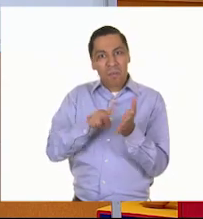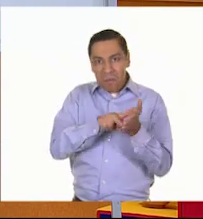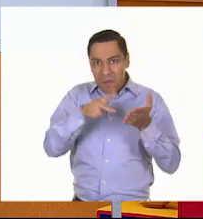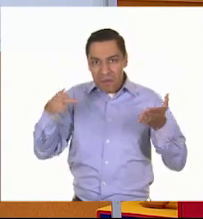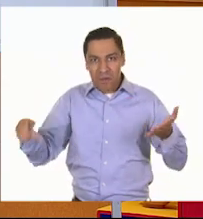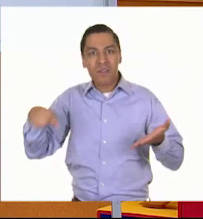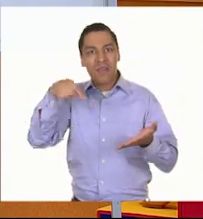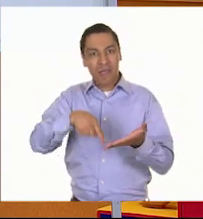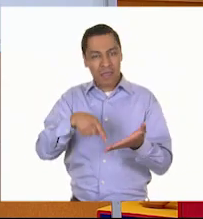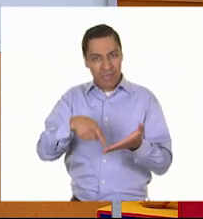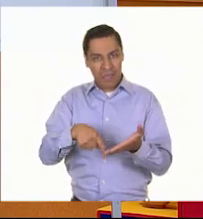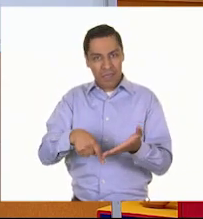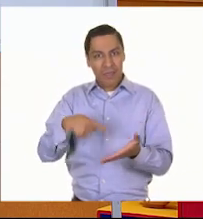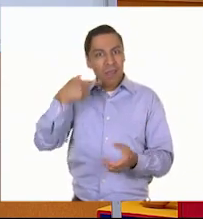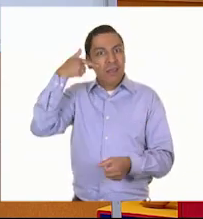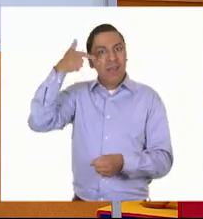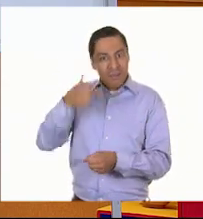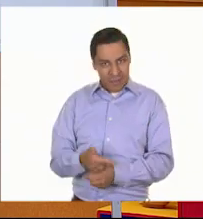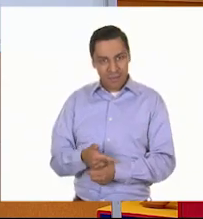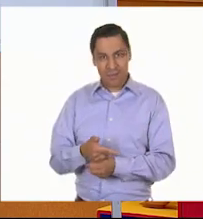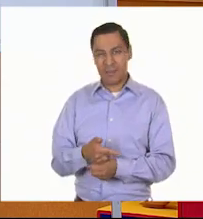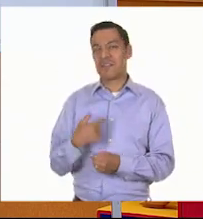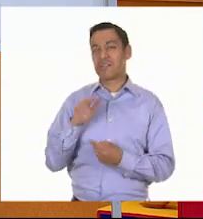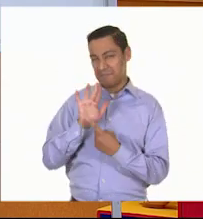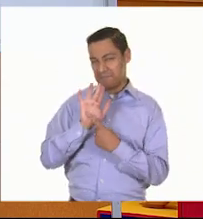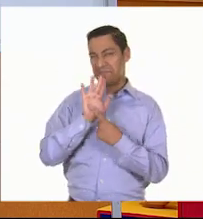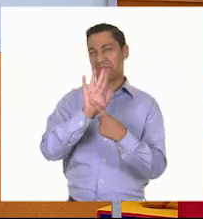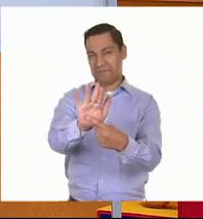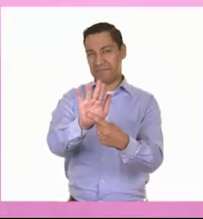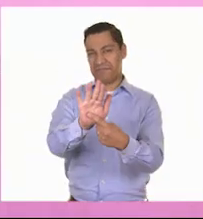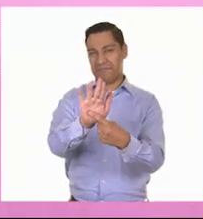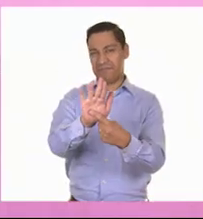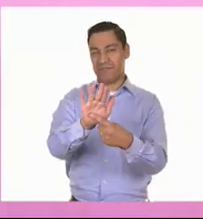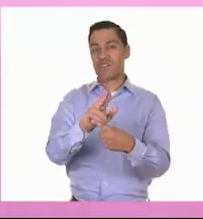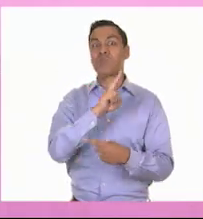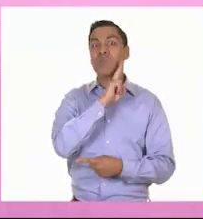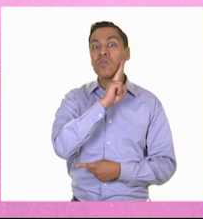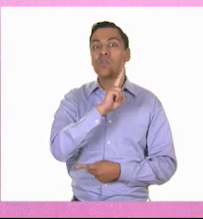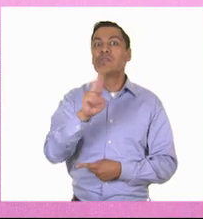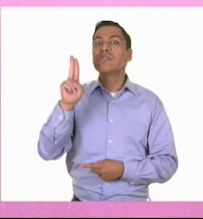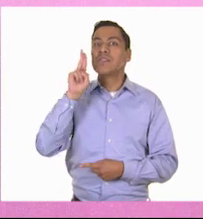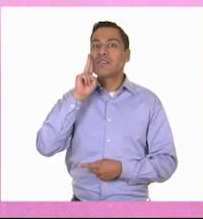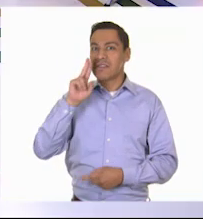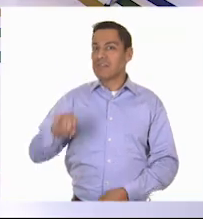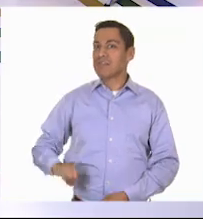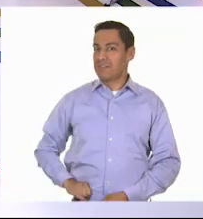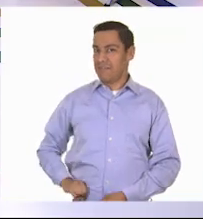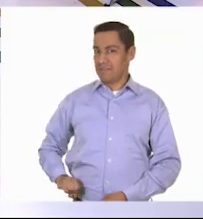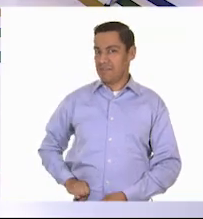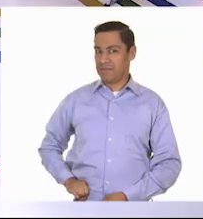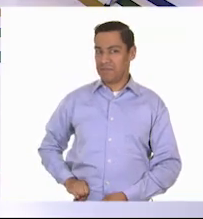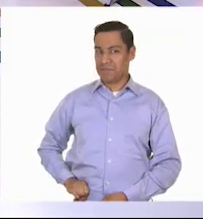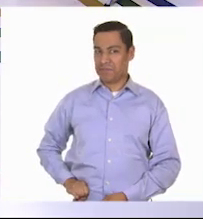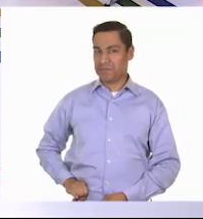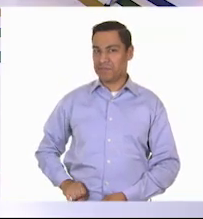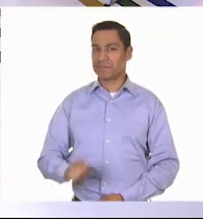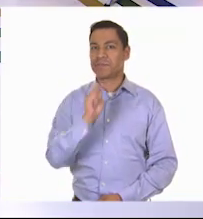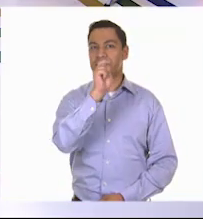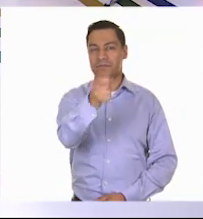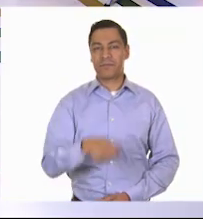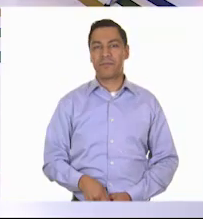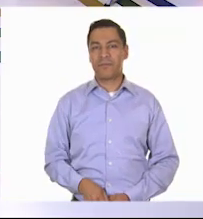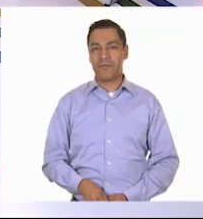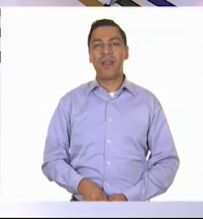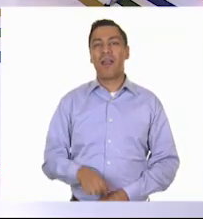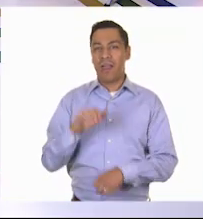que quisiera compartirles a ti y a los niños y niñas que están en casa. Ay, a ver, ¿de qué es, maestro? Claro que sí, pero